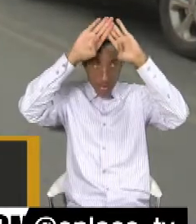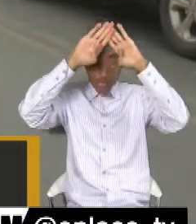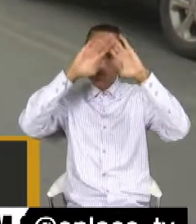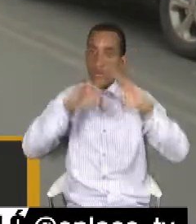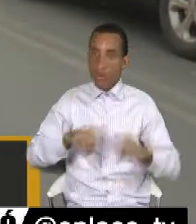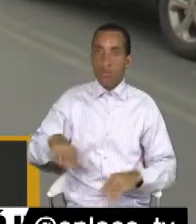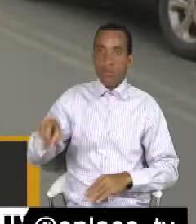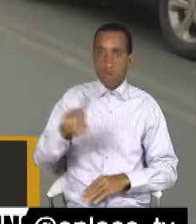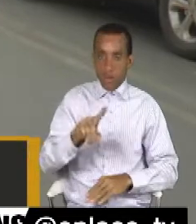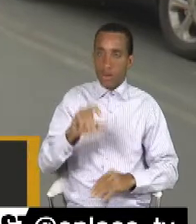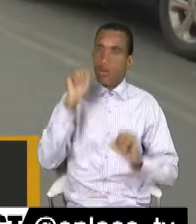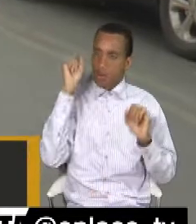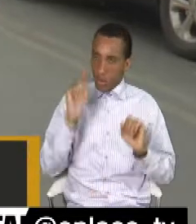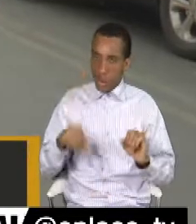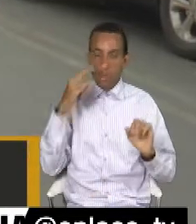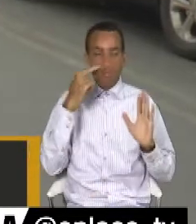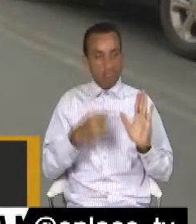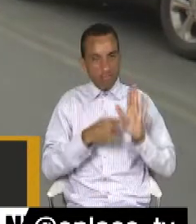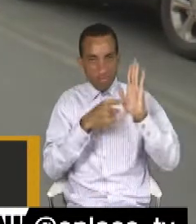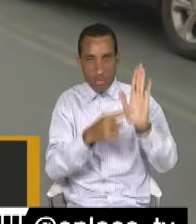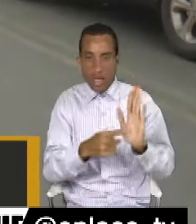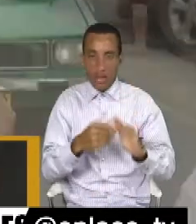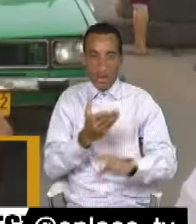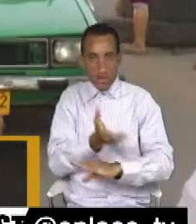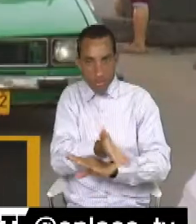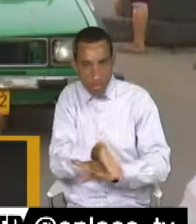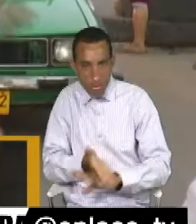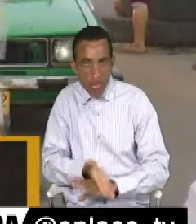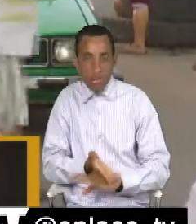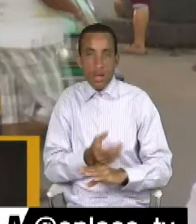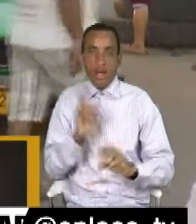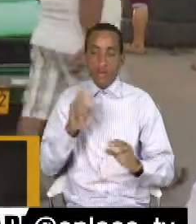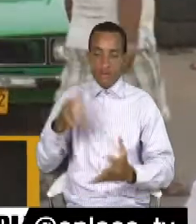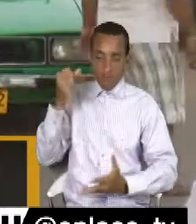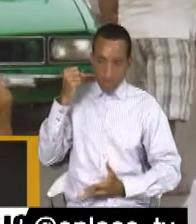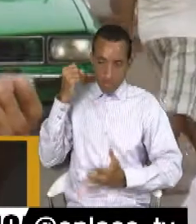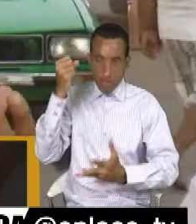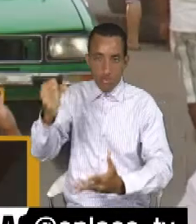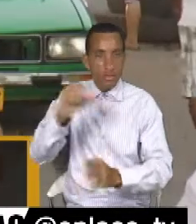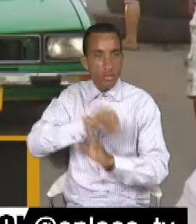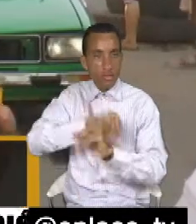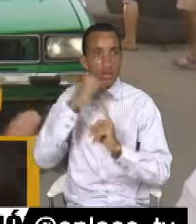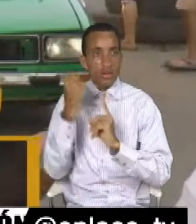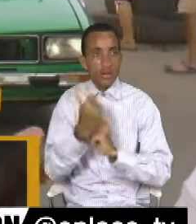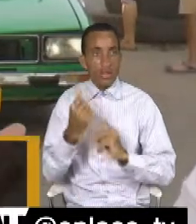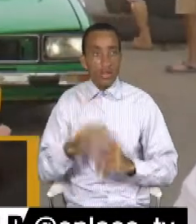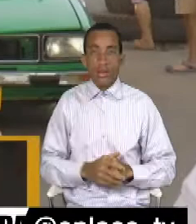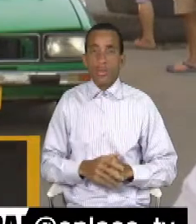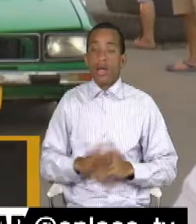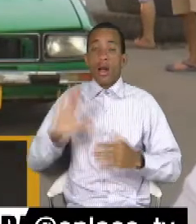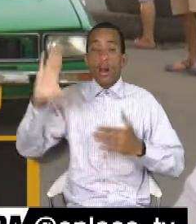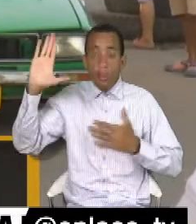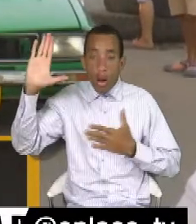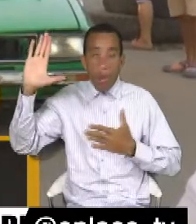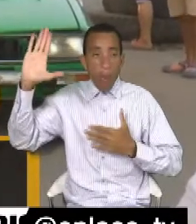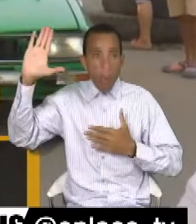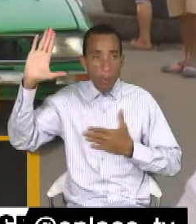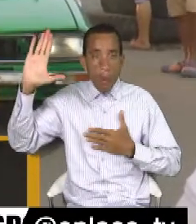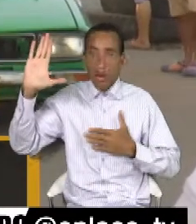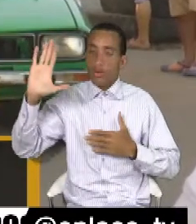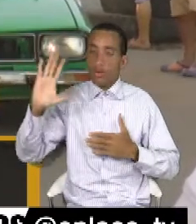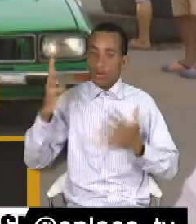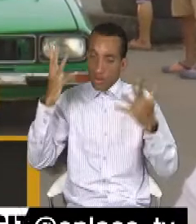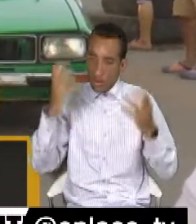centro está presente, que esta comunidad lo que reclama es que sea una inversión social. Ya no queremos más promesas, queremos un